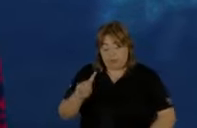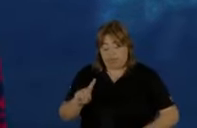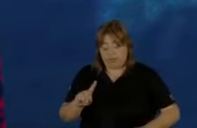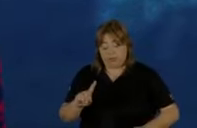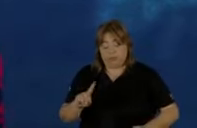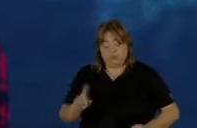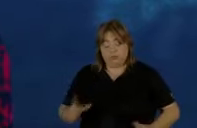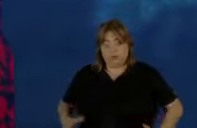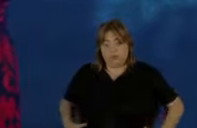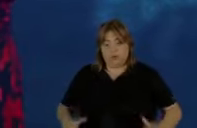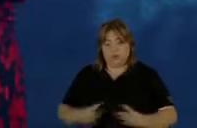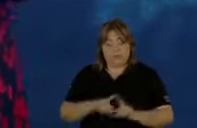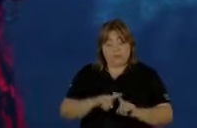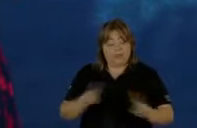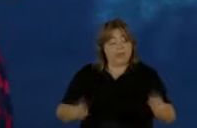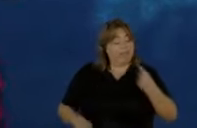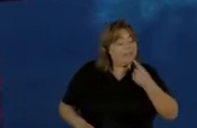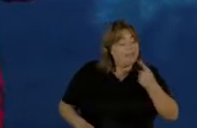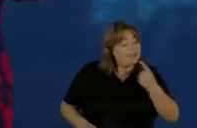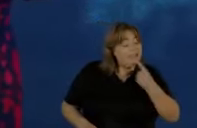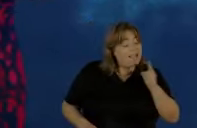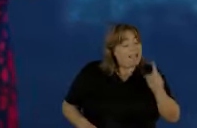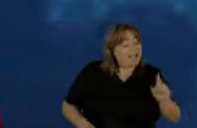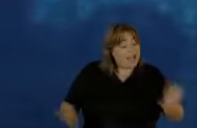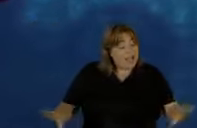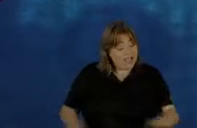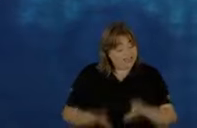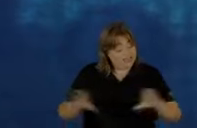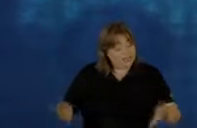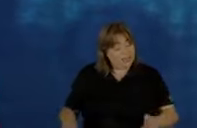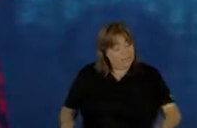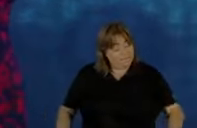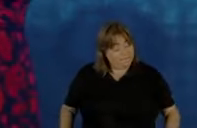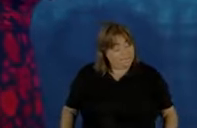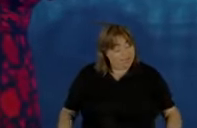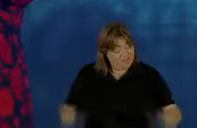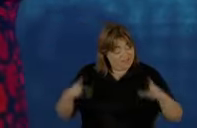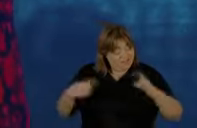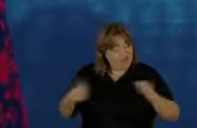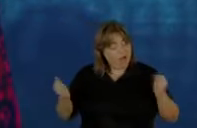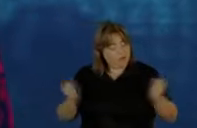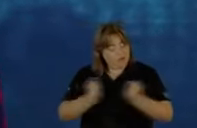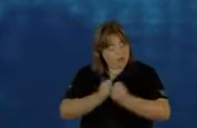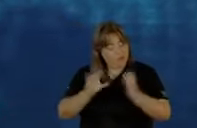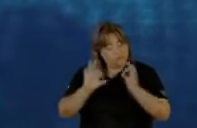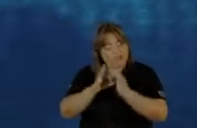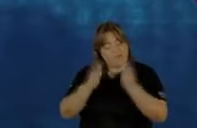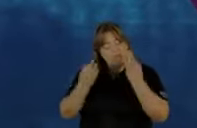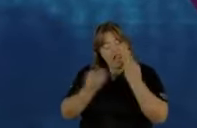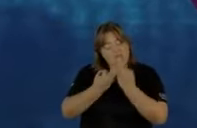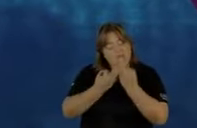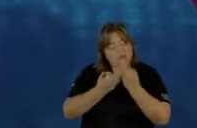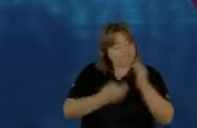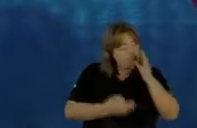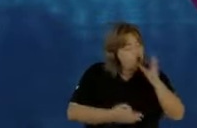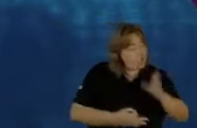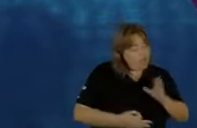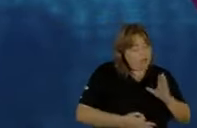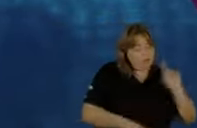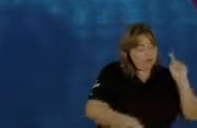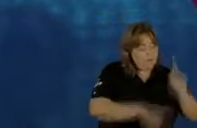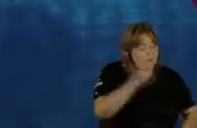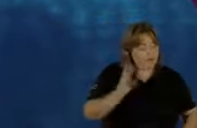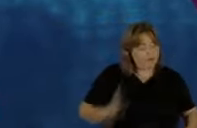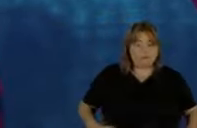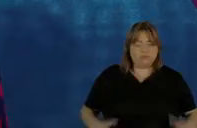hijos. Pero Él dice que Él hace habitar en familia a la que no puede parir. No